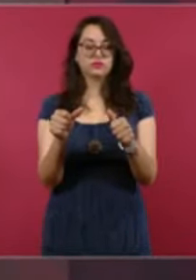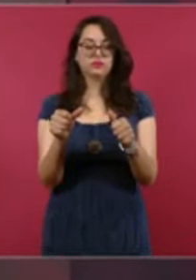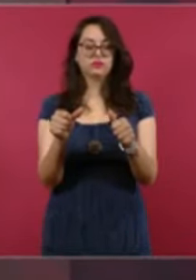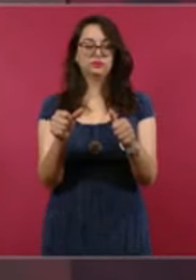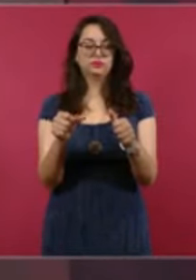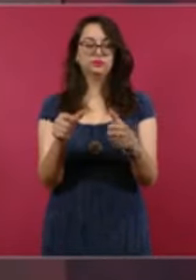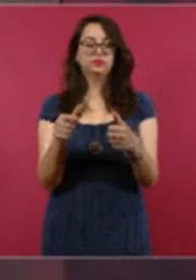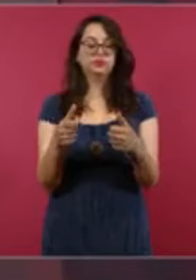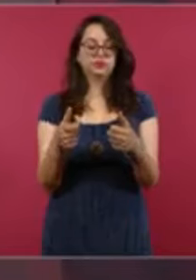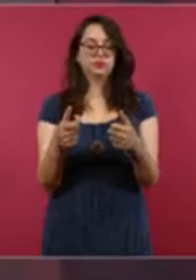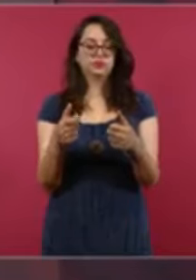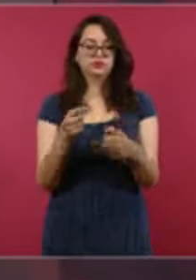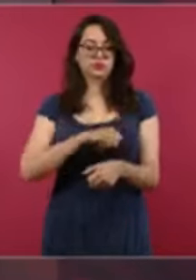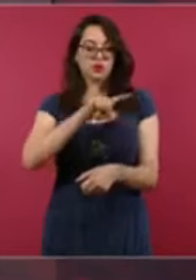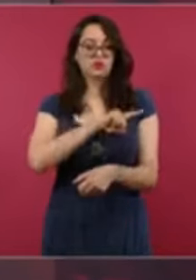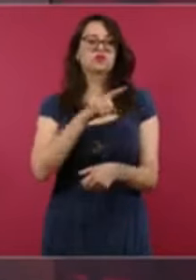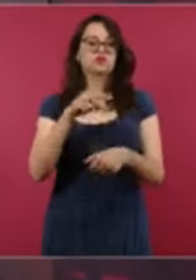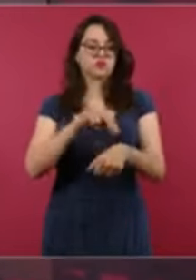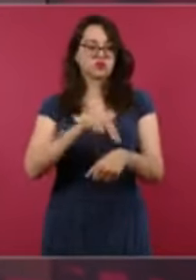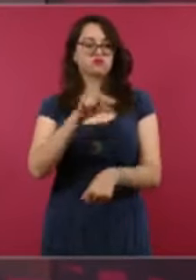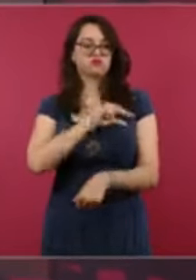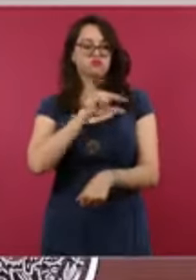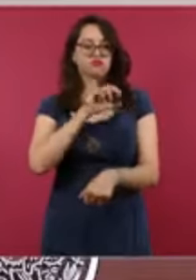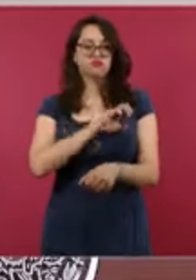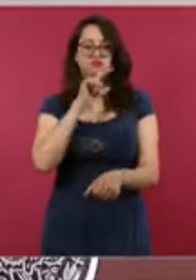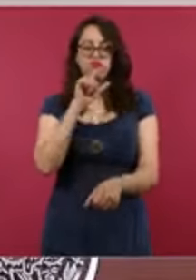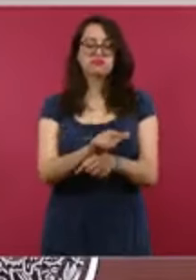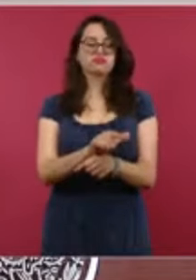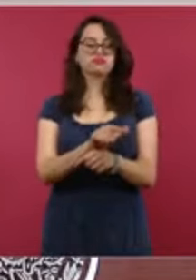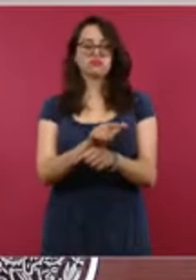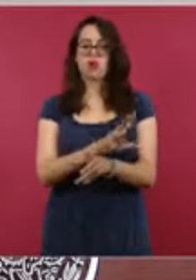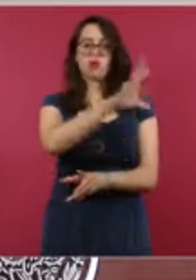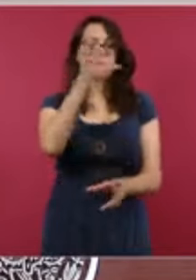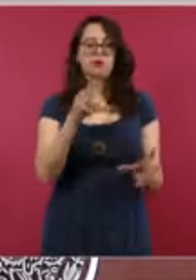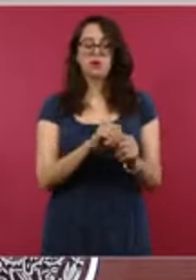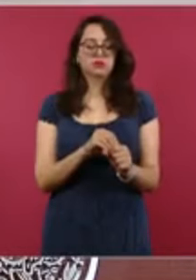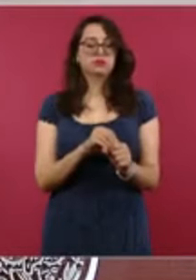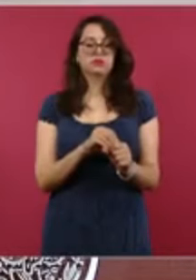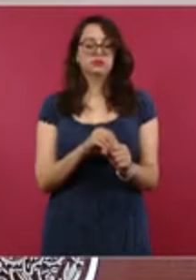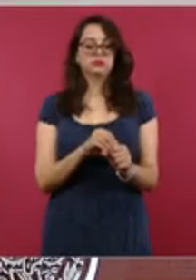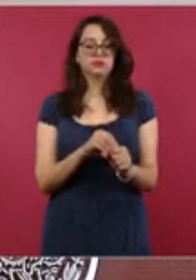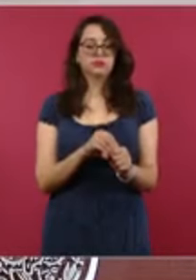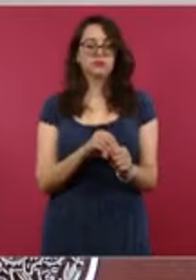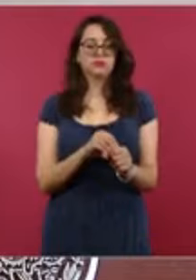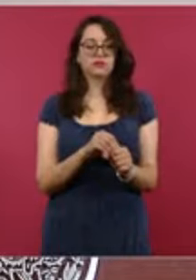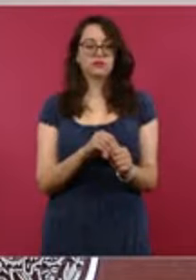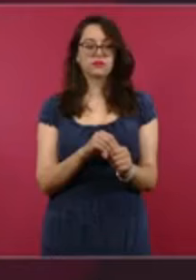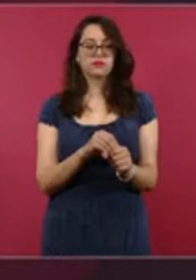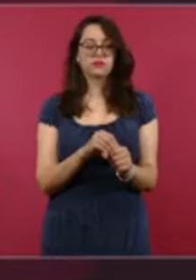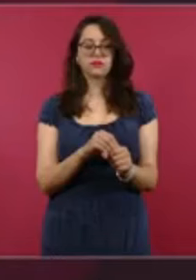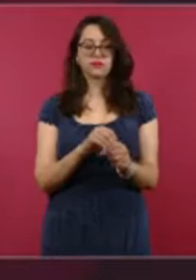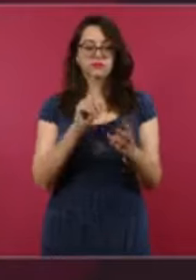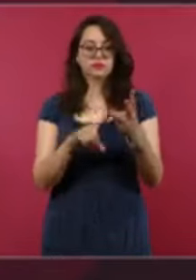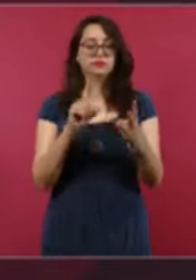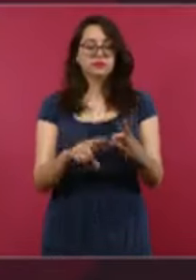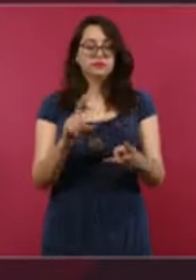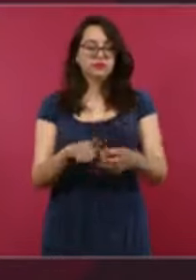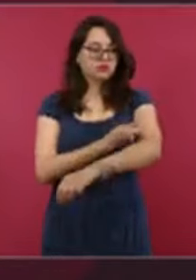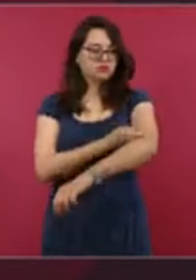salud, especialistas en hospitales, todos los que se requieren,